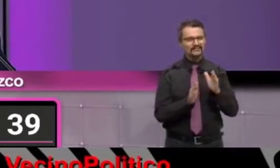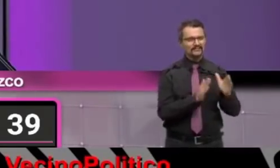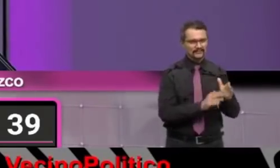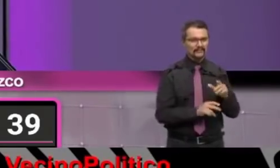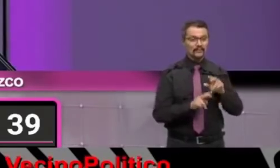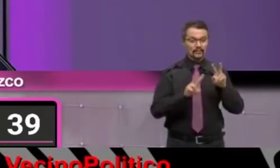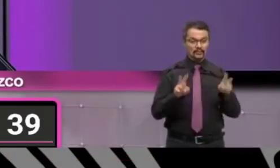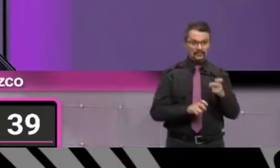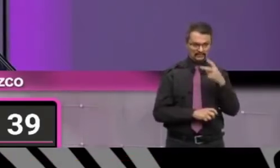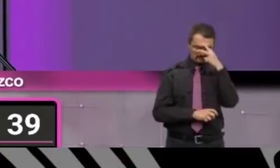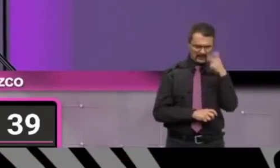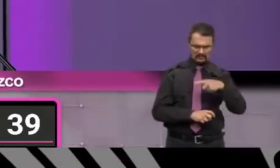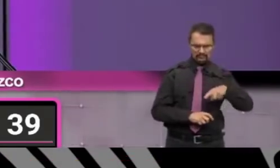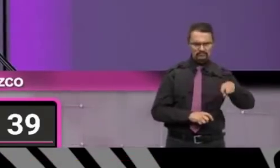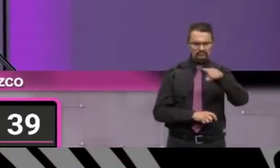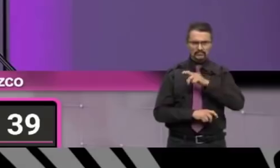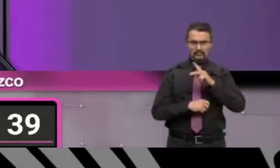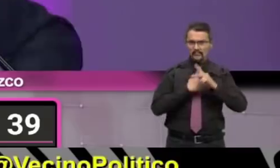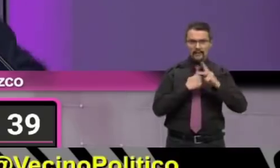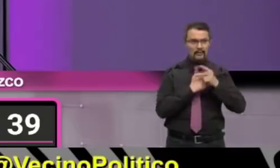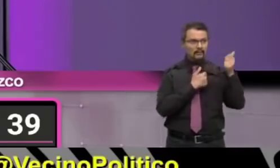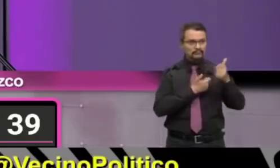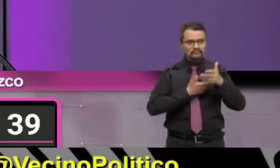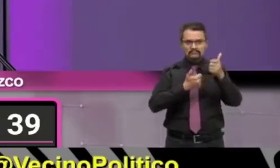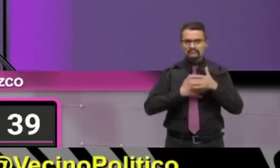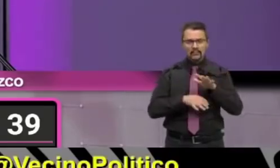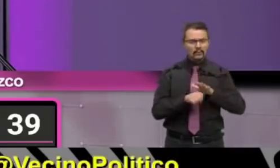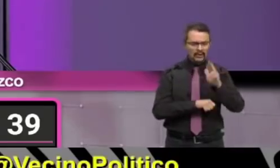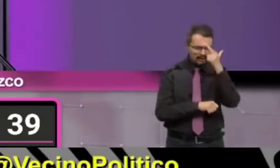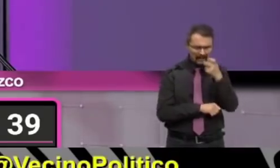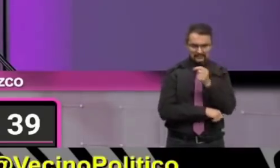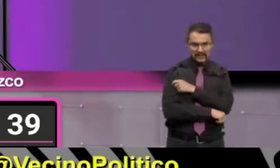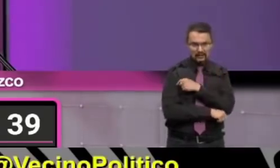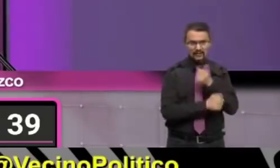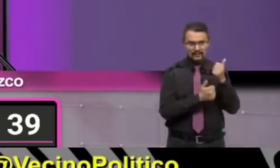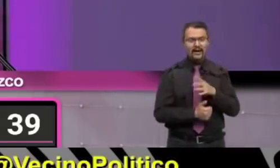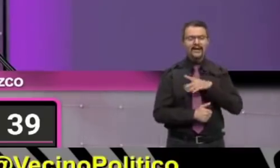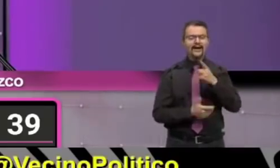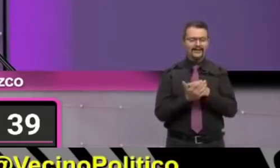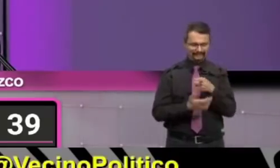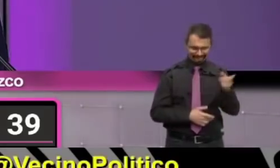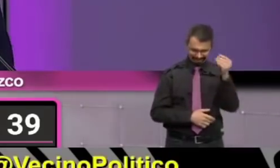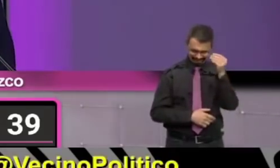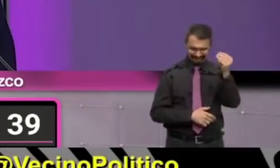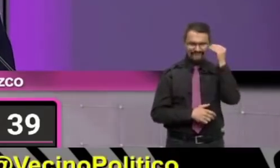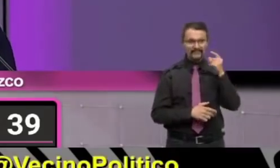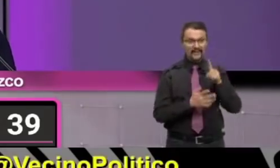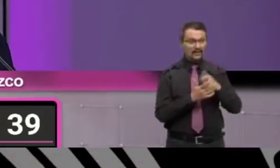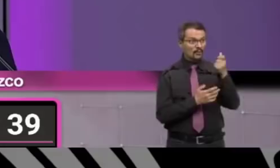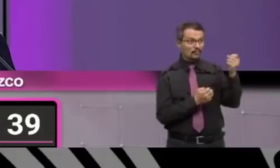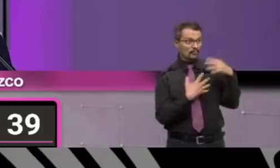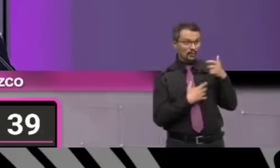que le vendieran vacunas porque teníamos finanzas sanas y porque se pagaron por adelantado. No nos las regalaron, no fueron gratis.